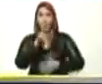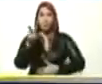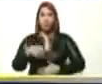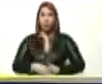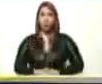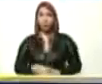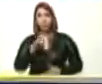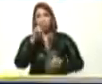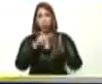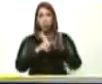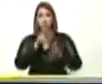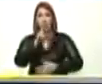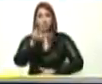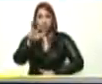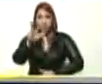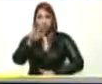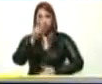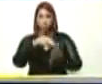2023,